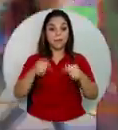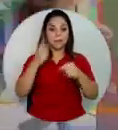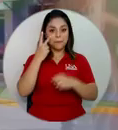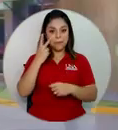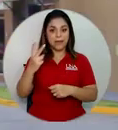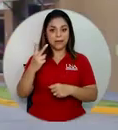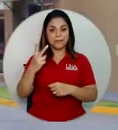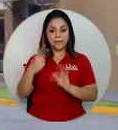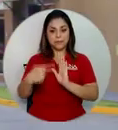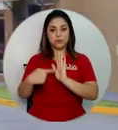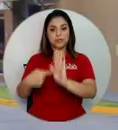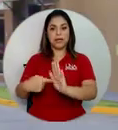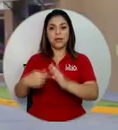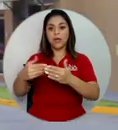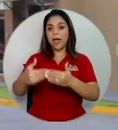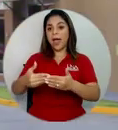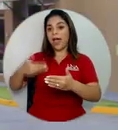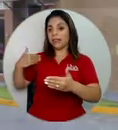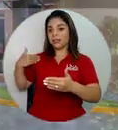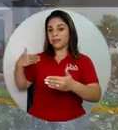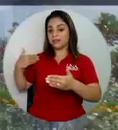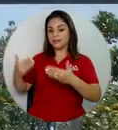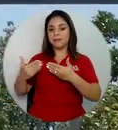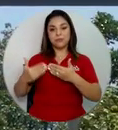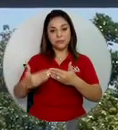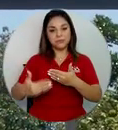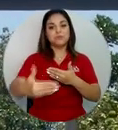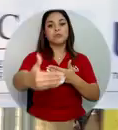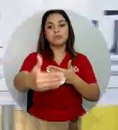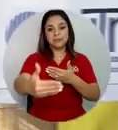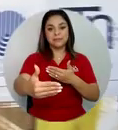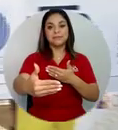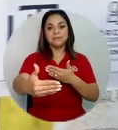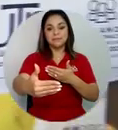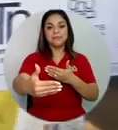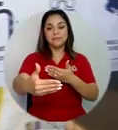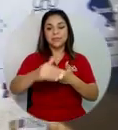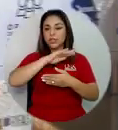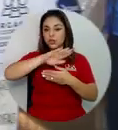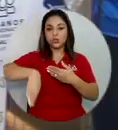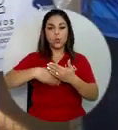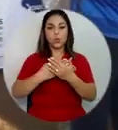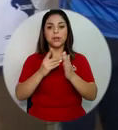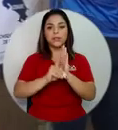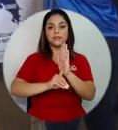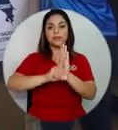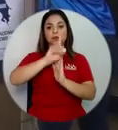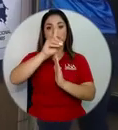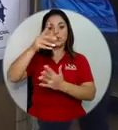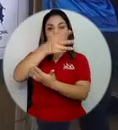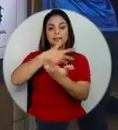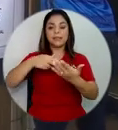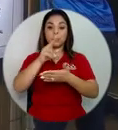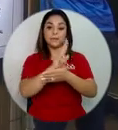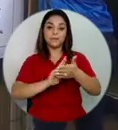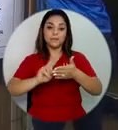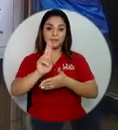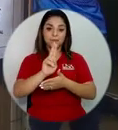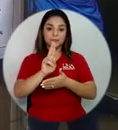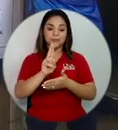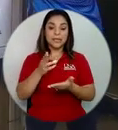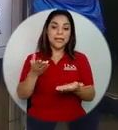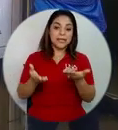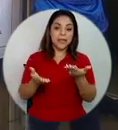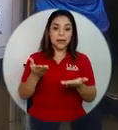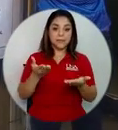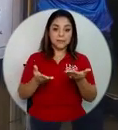puede marcar un antes y un después, ¿verdad? Sí. de todo este desarrollo interuniversitario, ¿verdad? Que también en